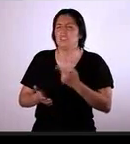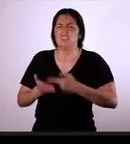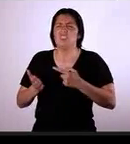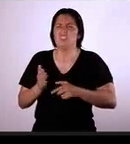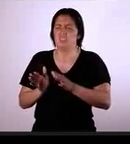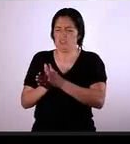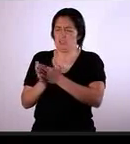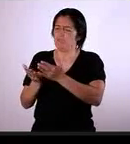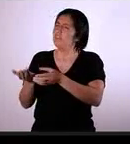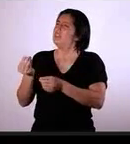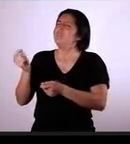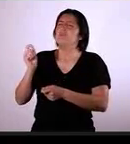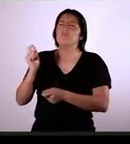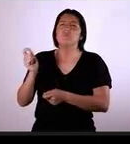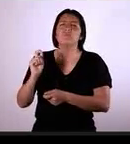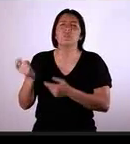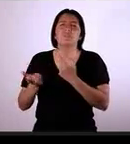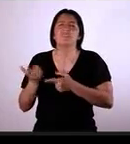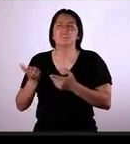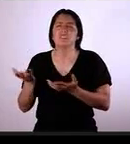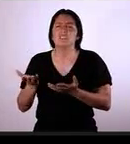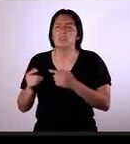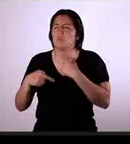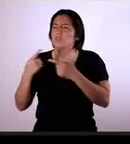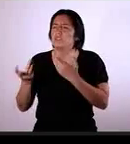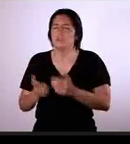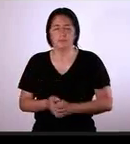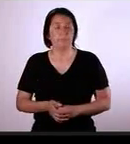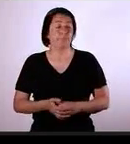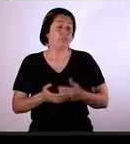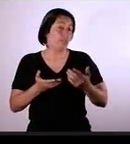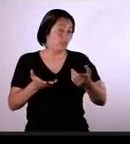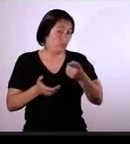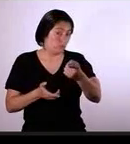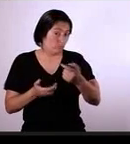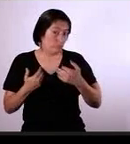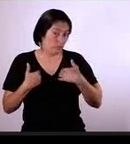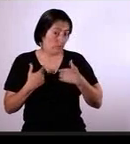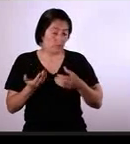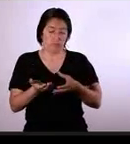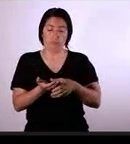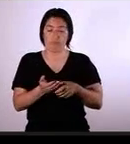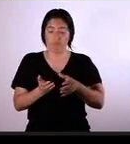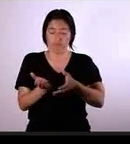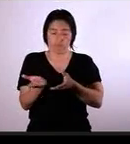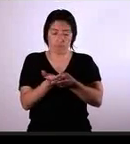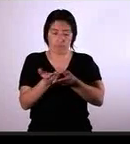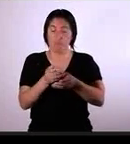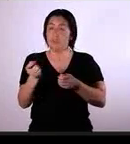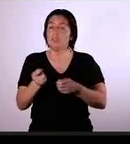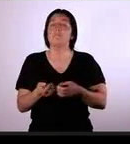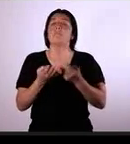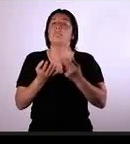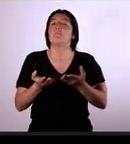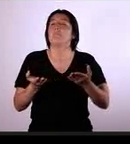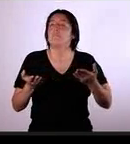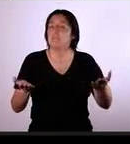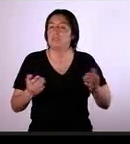tengo en la mano, Roberto, acá? A ver, cuéntale a nuestro público. Bueno, lo que tienes en la mano, Enrique, es el primer